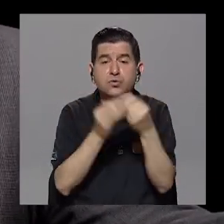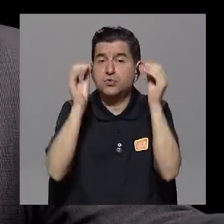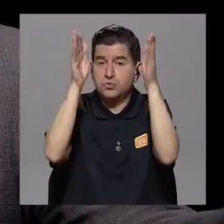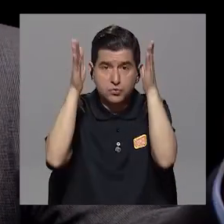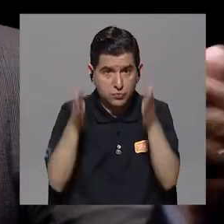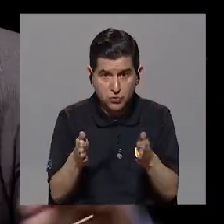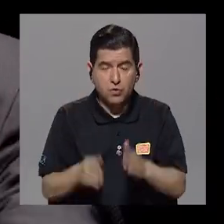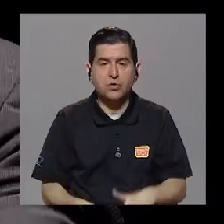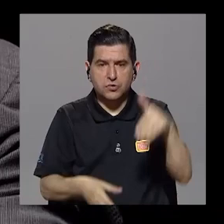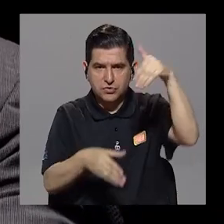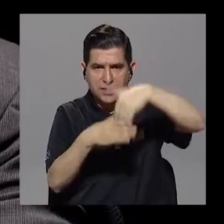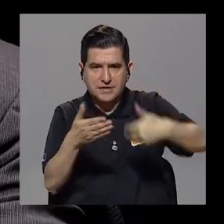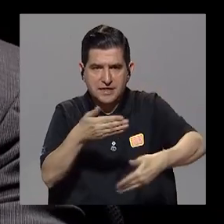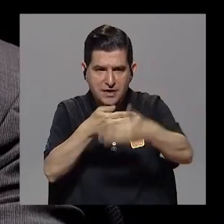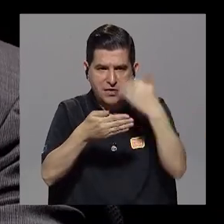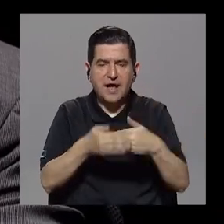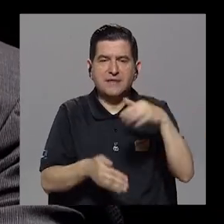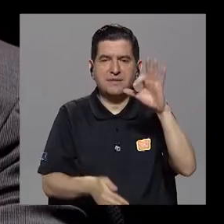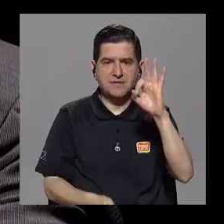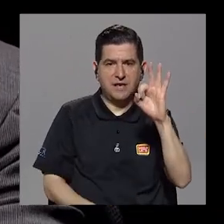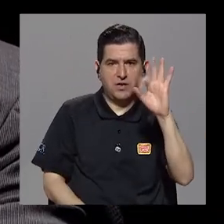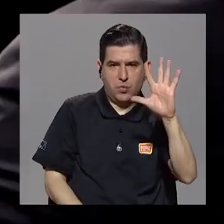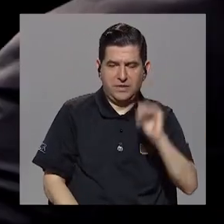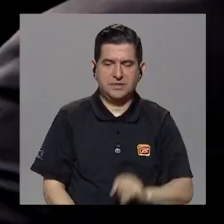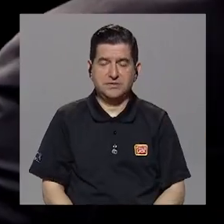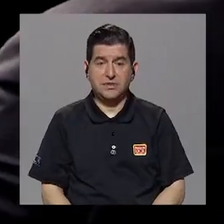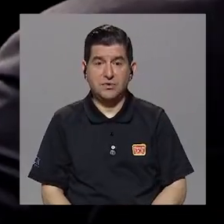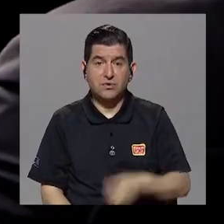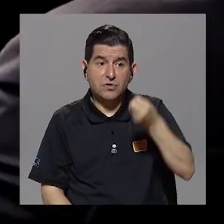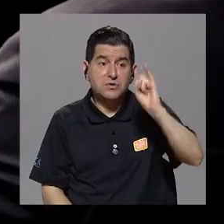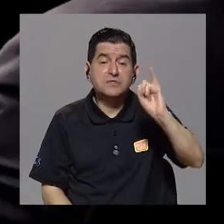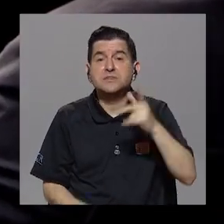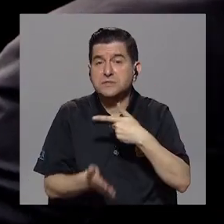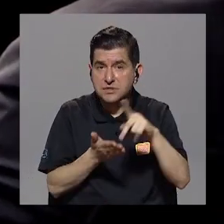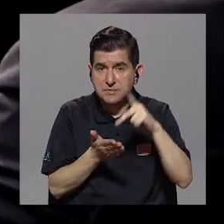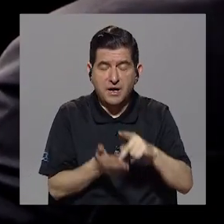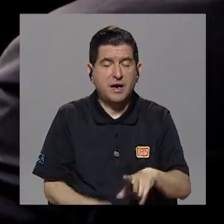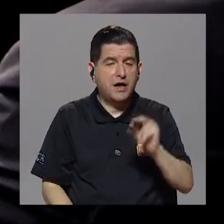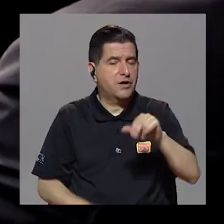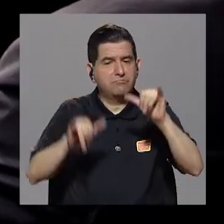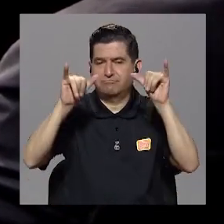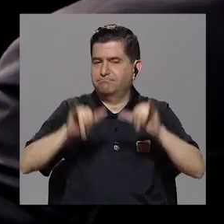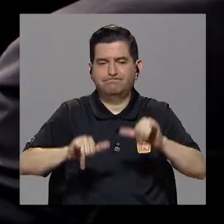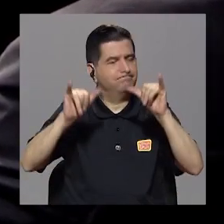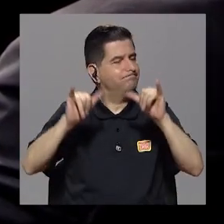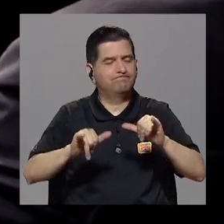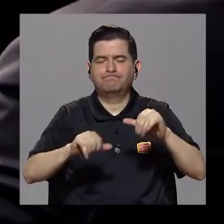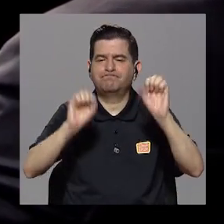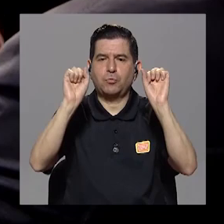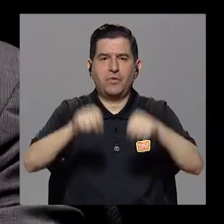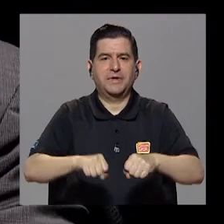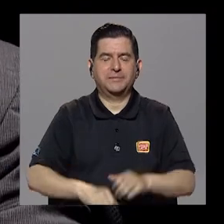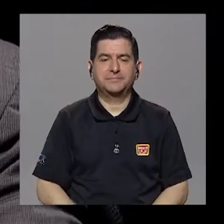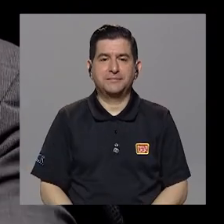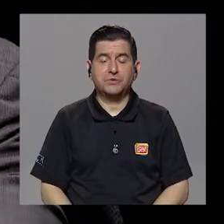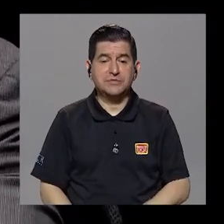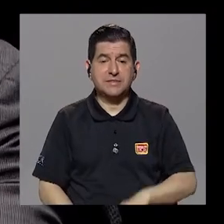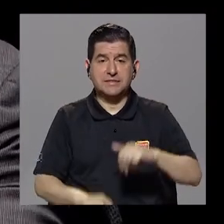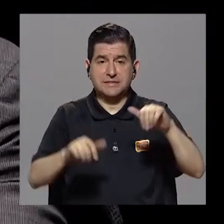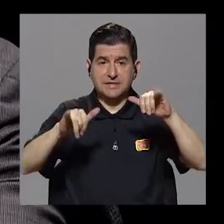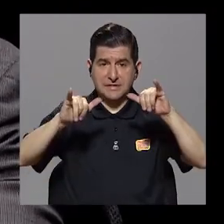los maestros que entraron antes del 95. Si los tuviera que pagar, no sería sostenible. Entonces,